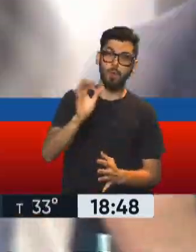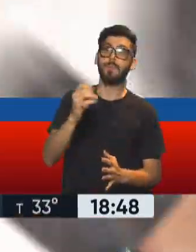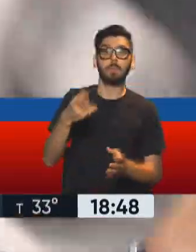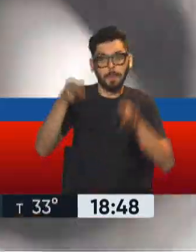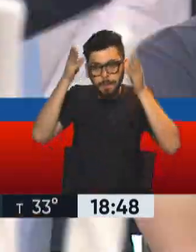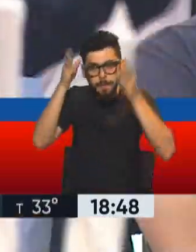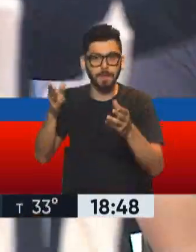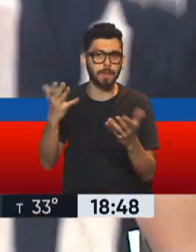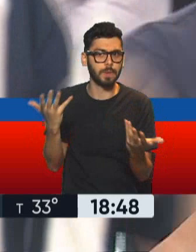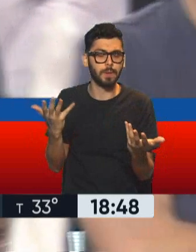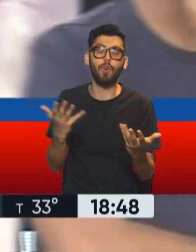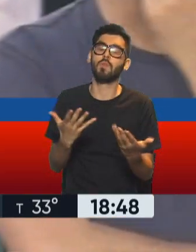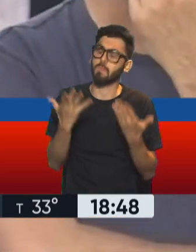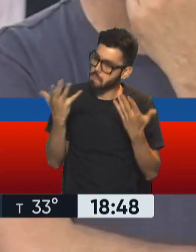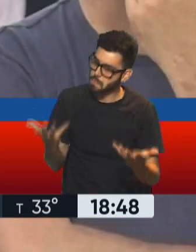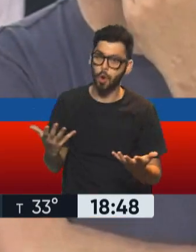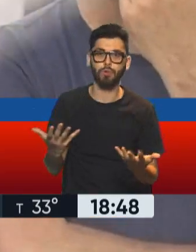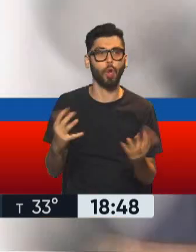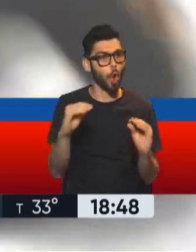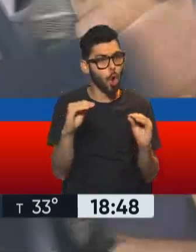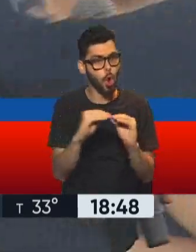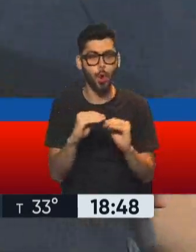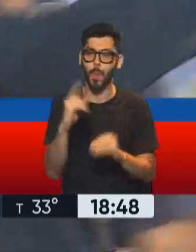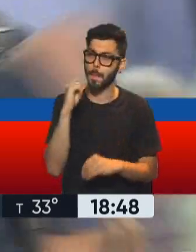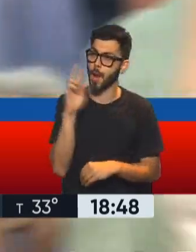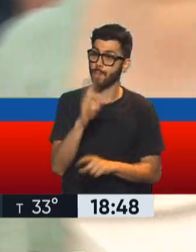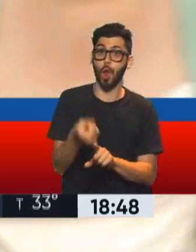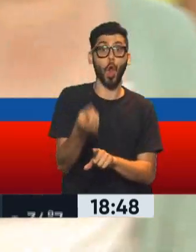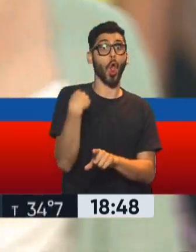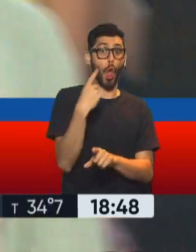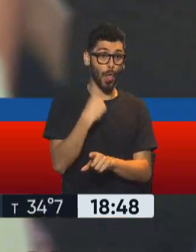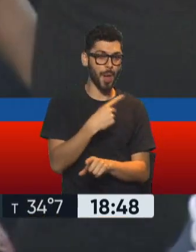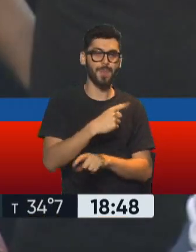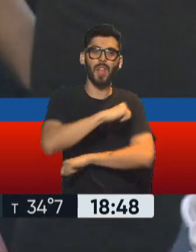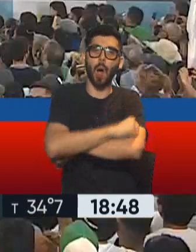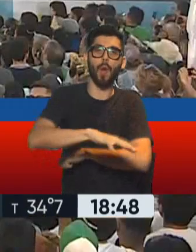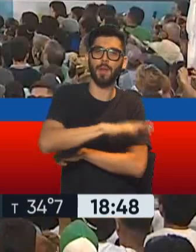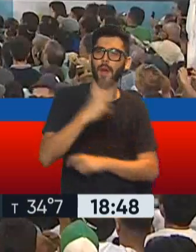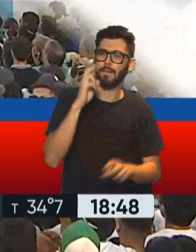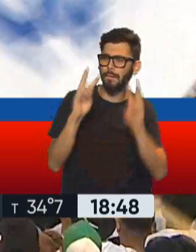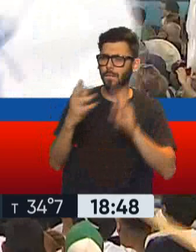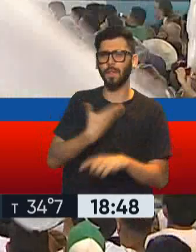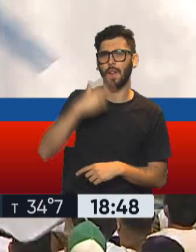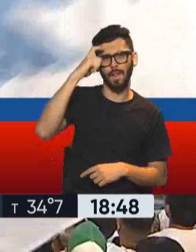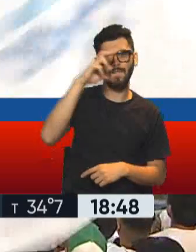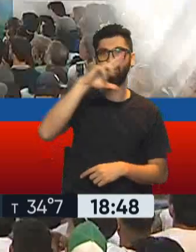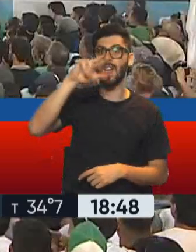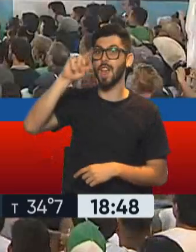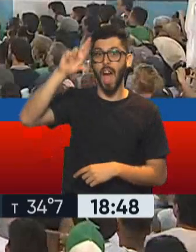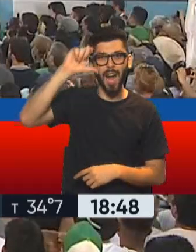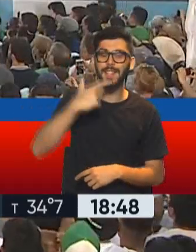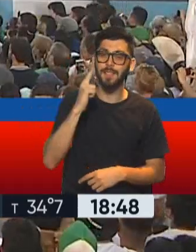Por eso, compañeros y compañeras, el otro día en Avellaneda, no lo veo a Jorge Ferraresi por acá está